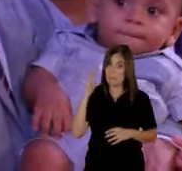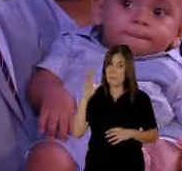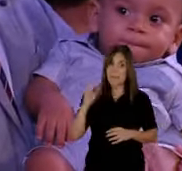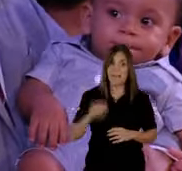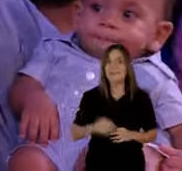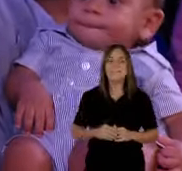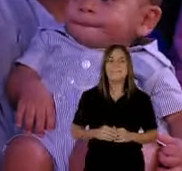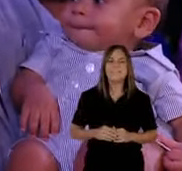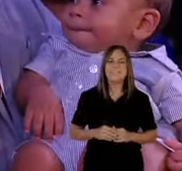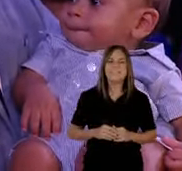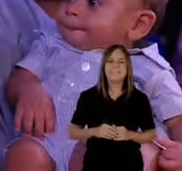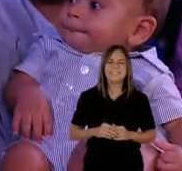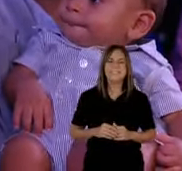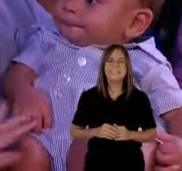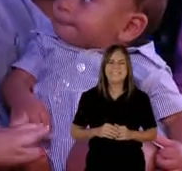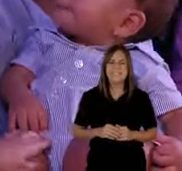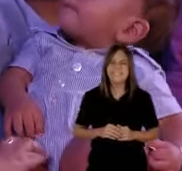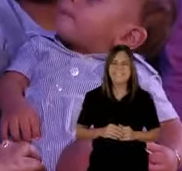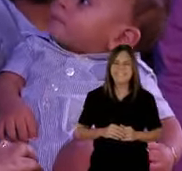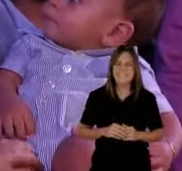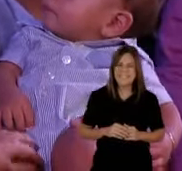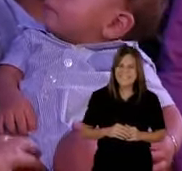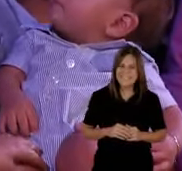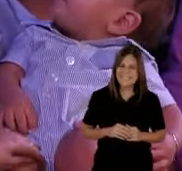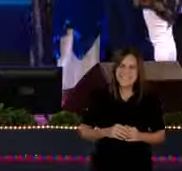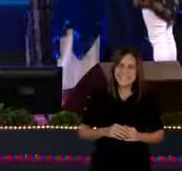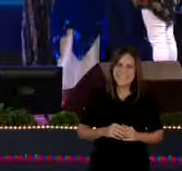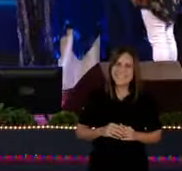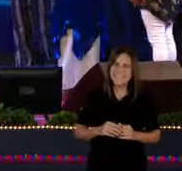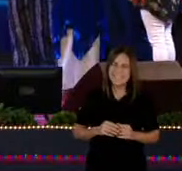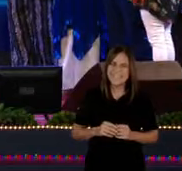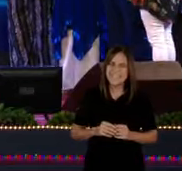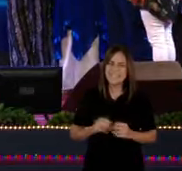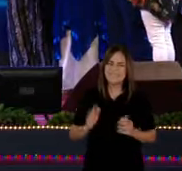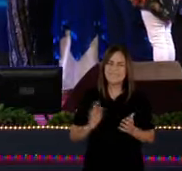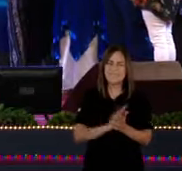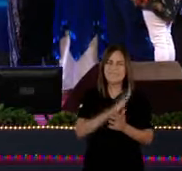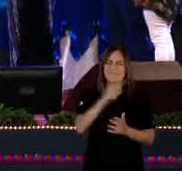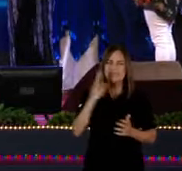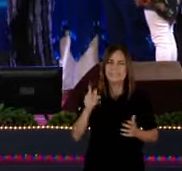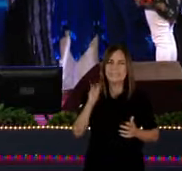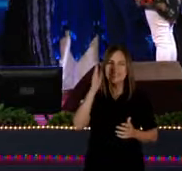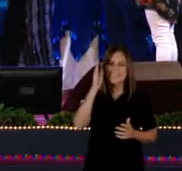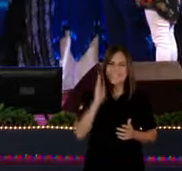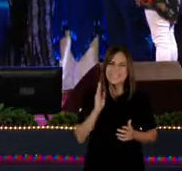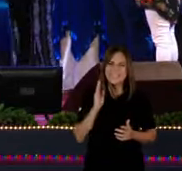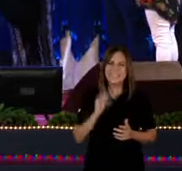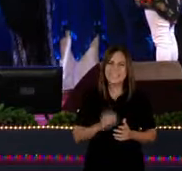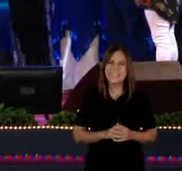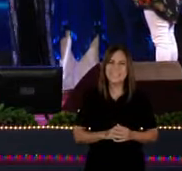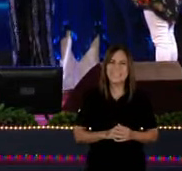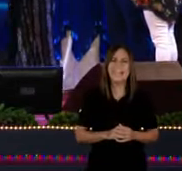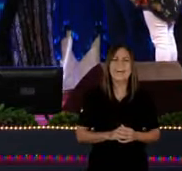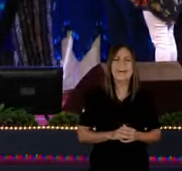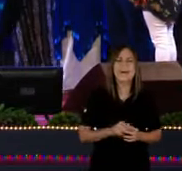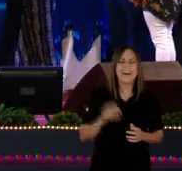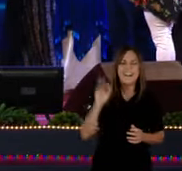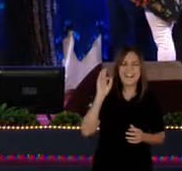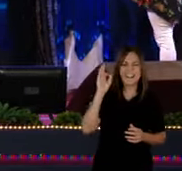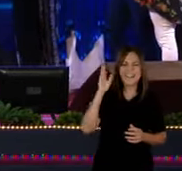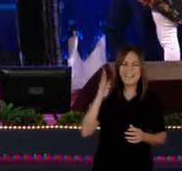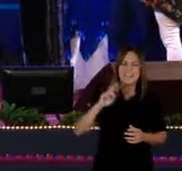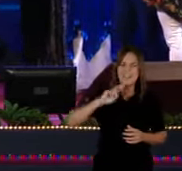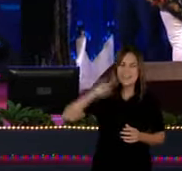no, pero ¿y que ustedes beben? Me avisan, tú sabes. Gloria a Dios. Y este señor extraño, el pastor Rafa, ¿sabes? Él lo